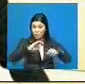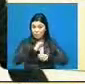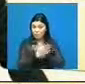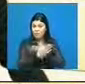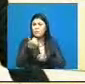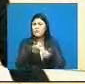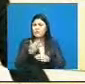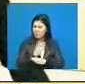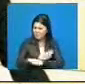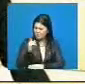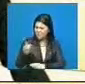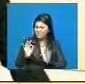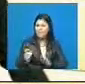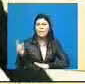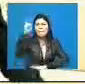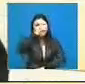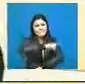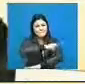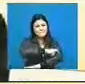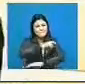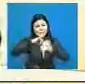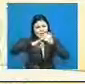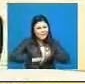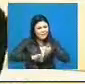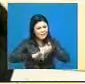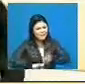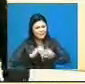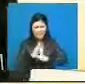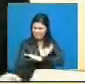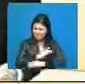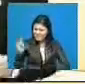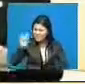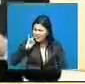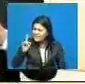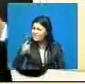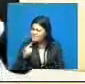al hablar de la petroleodependencia, la petroleodependencia.